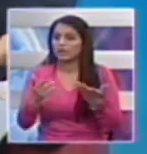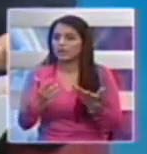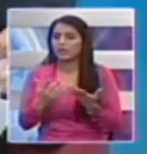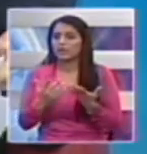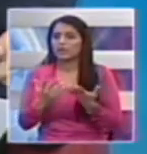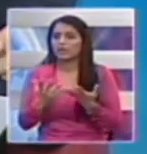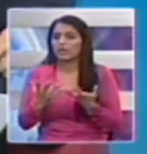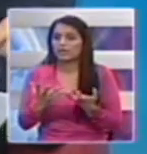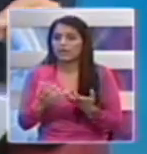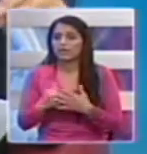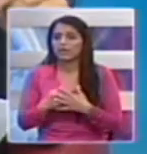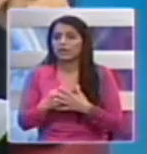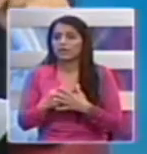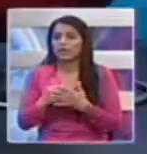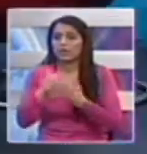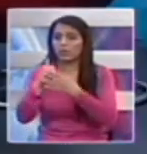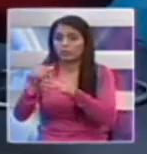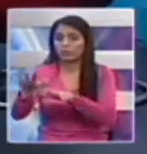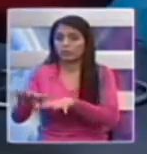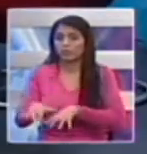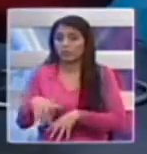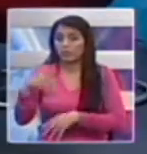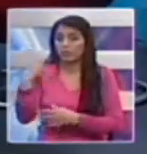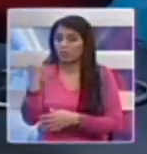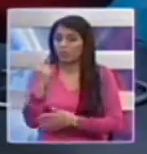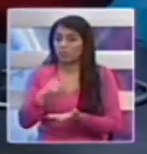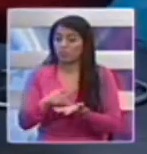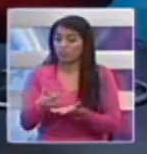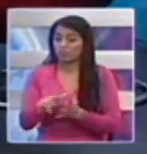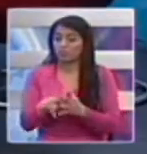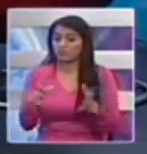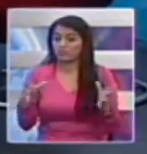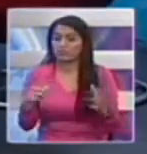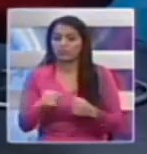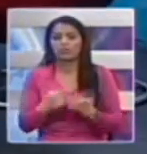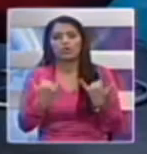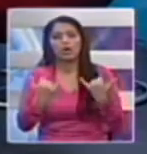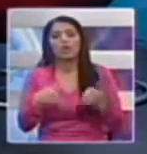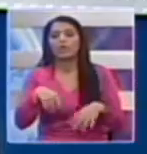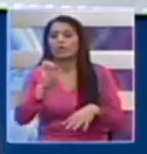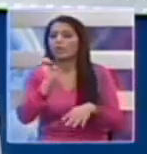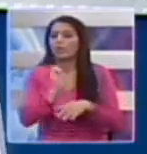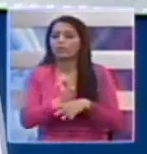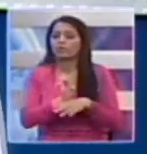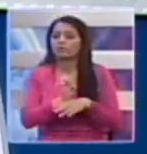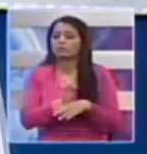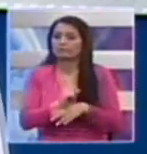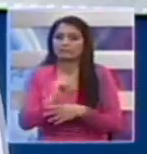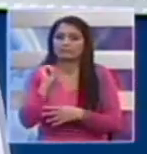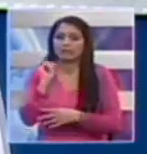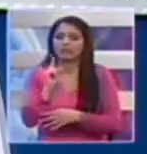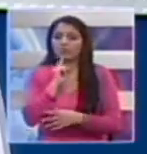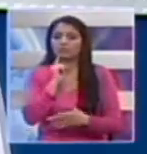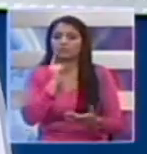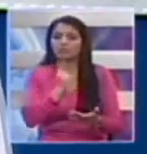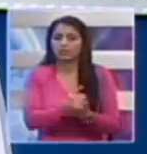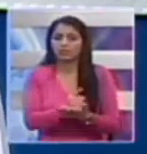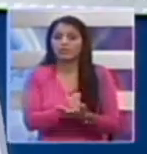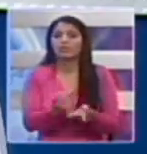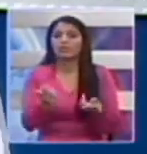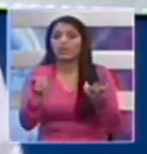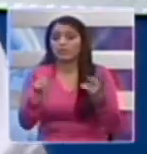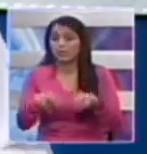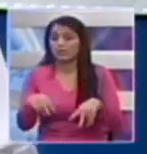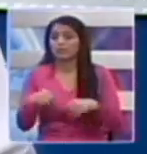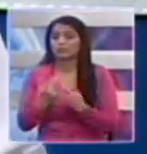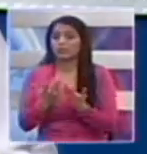vivir y producir en nuestro país? El país está demasiado costoso, está caro, es caro para vivir y es caro para producir. Es